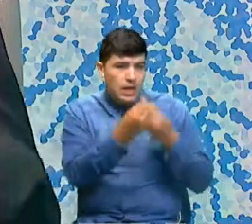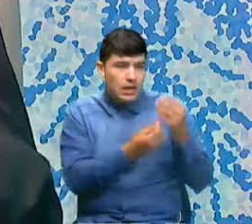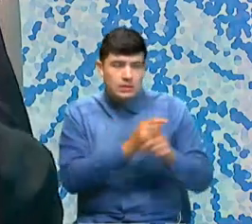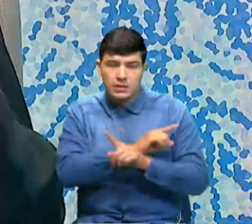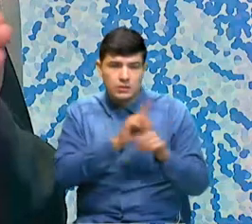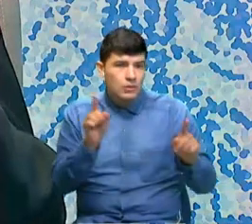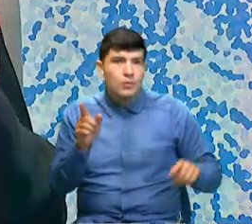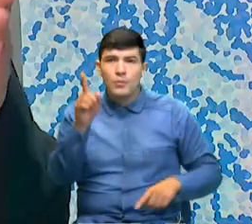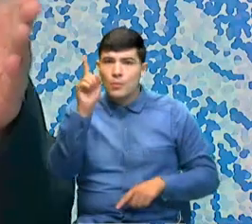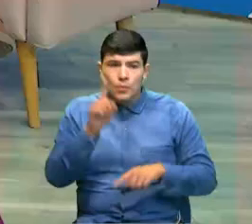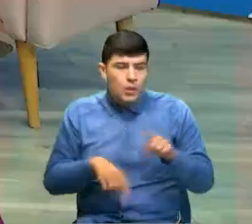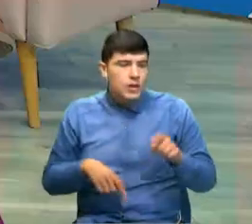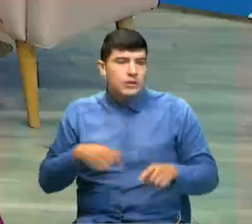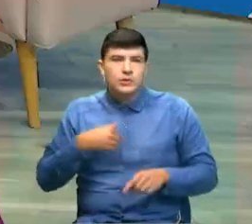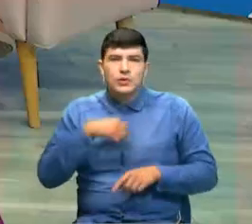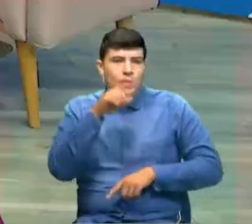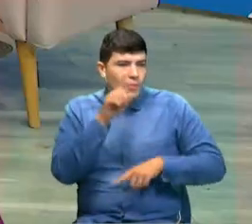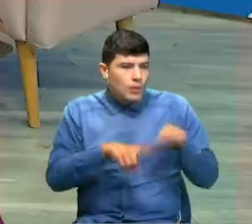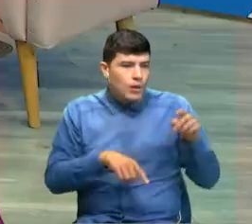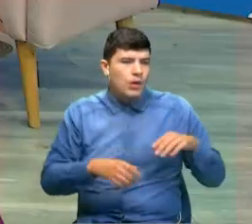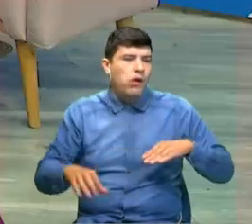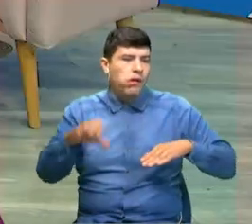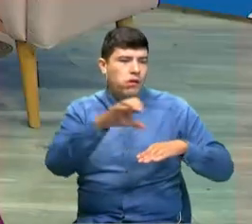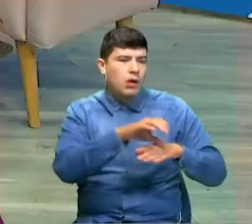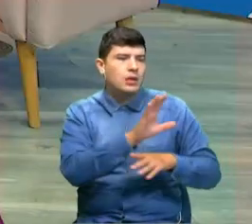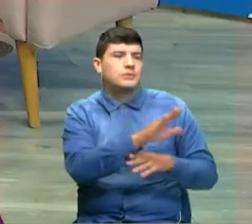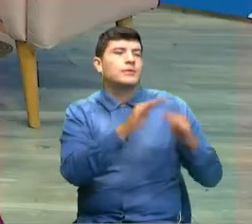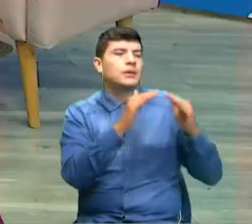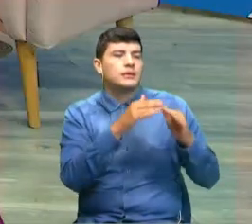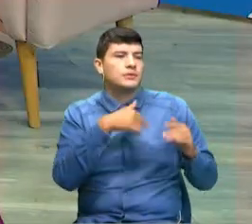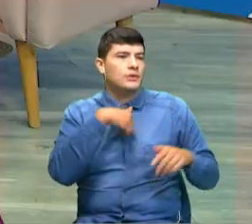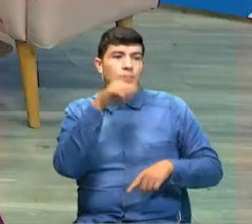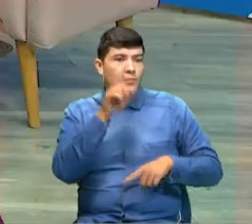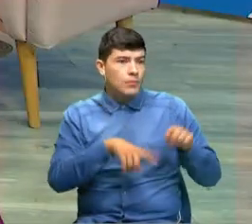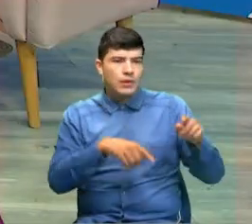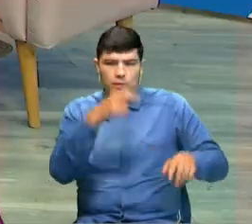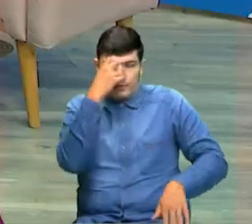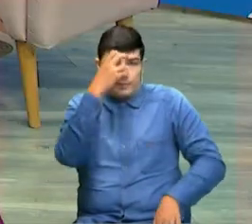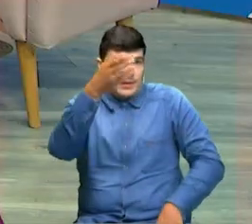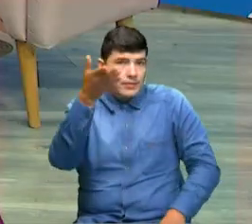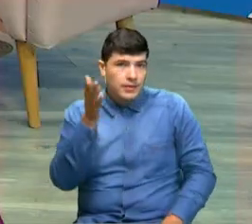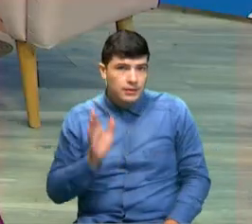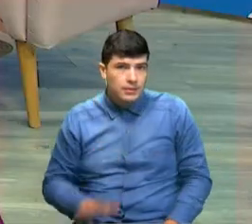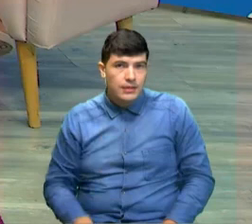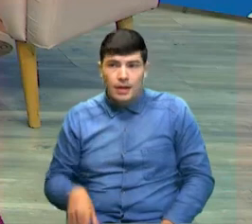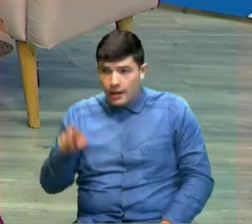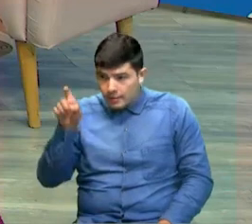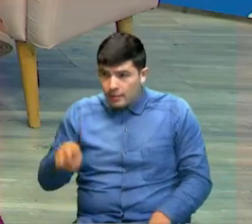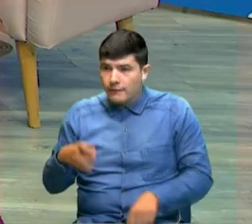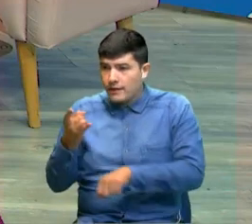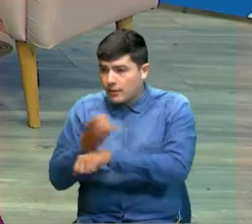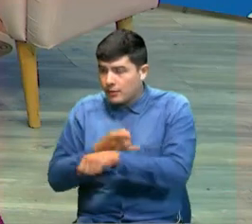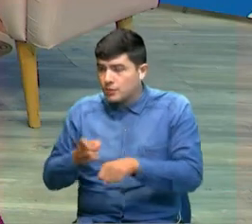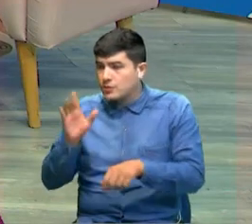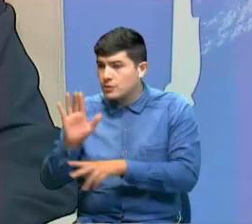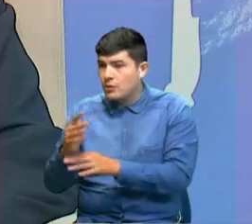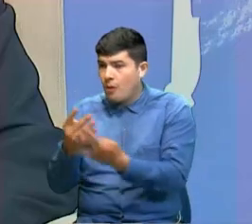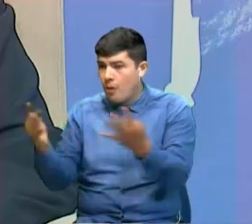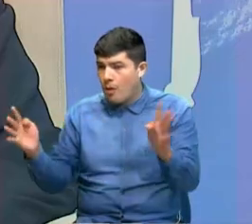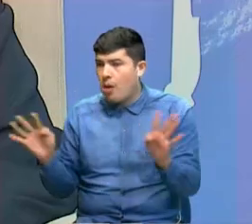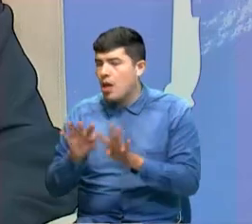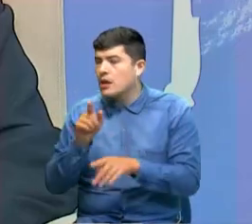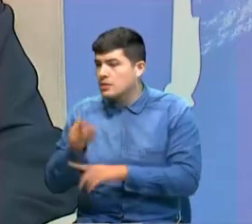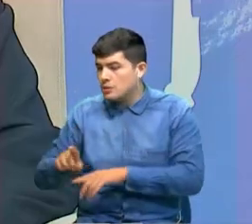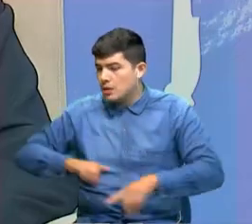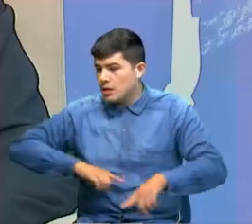es que yo no puedo irme a colocarle un ladrillo a su casa. Okay. Se me pone bravo. Tiene que utilizarla para el propósito. Si es jardinera, ahí la